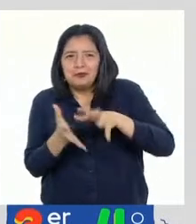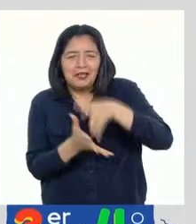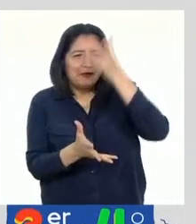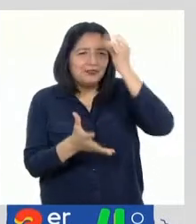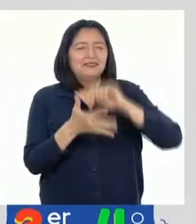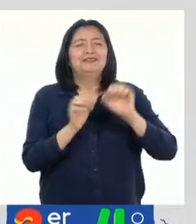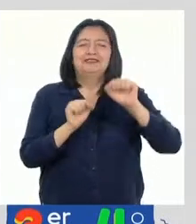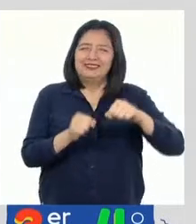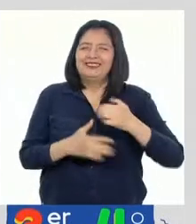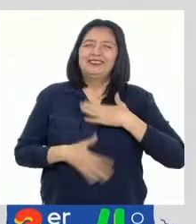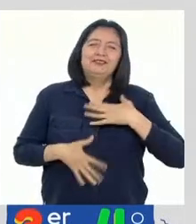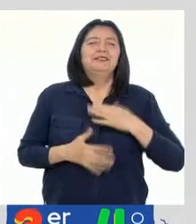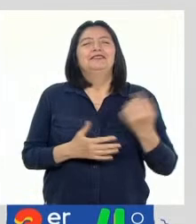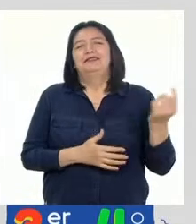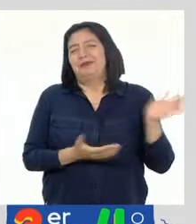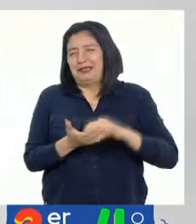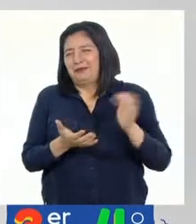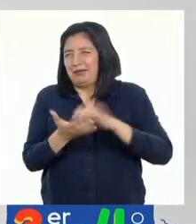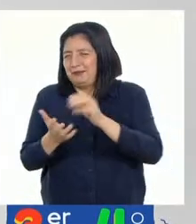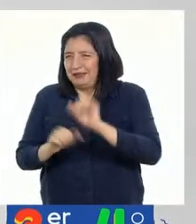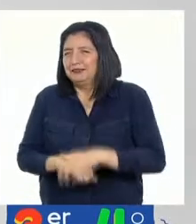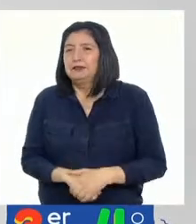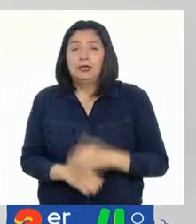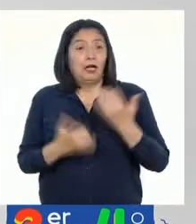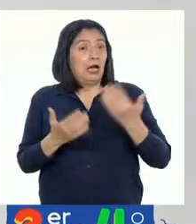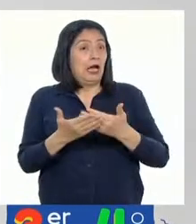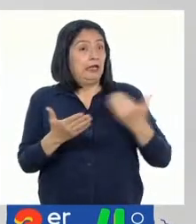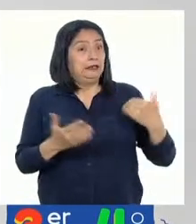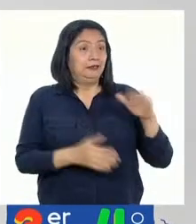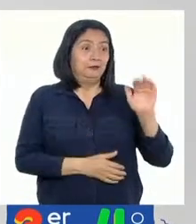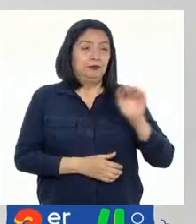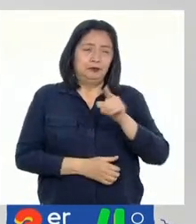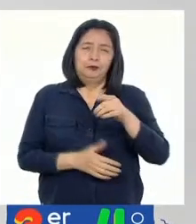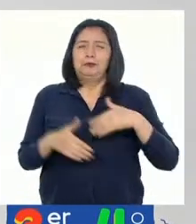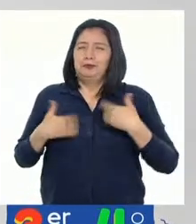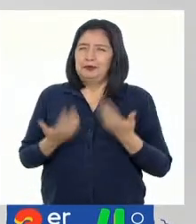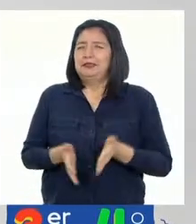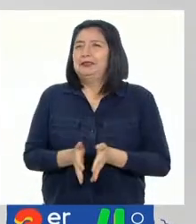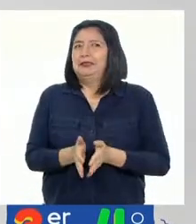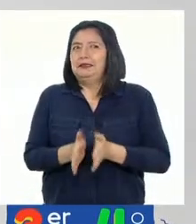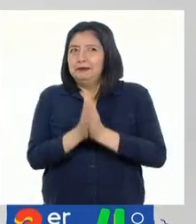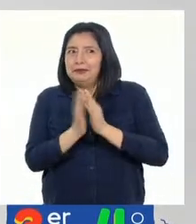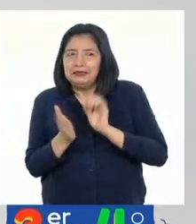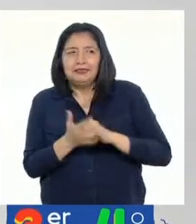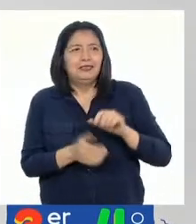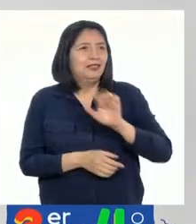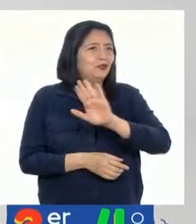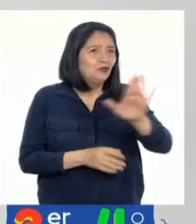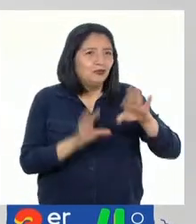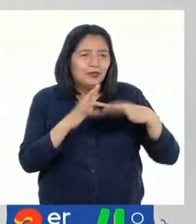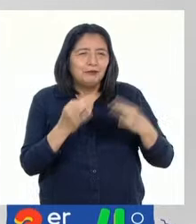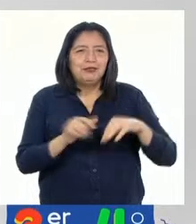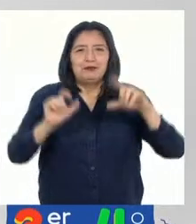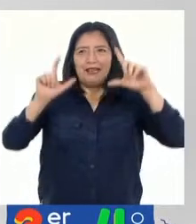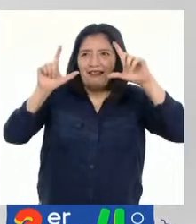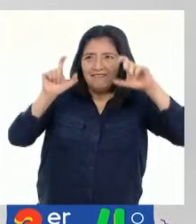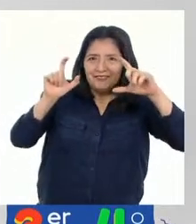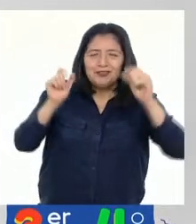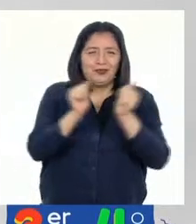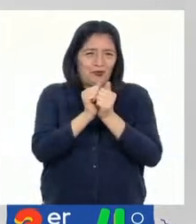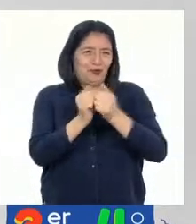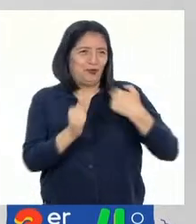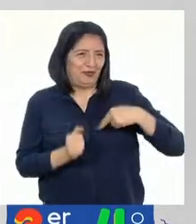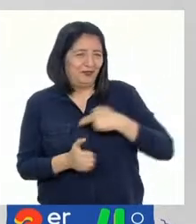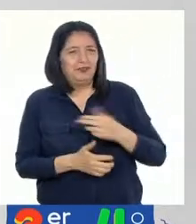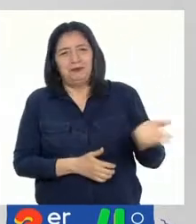y divirtiéndose cada vez más. Antes de irnos, si pueden, pídanle a alguien en su familia para que les tome una foto con